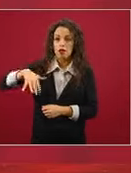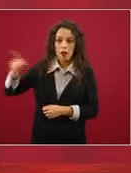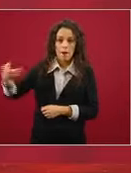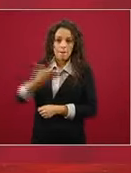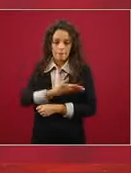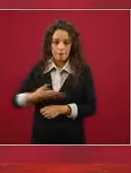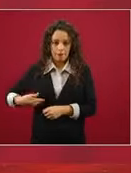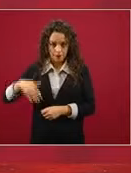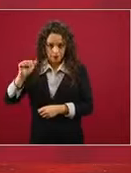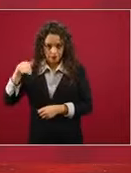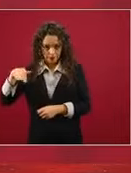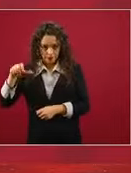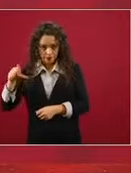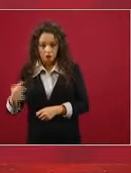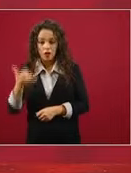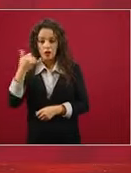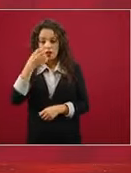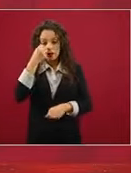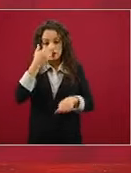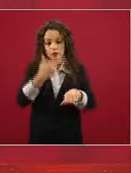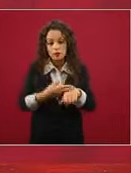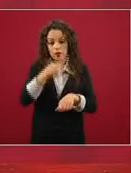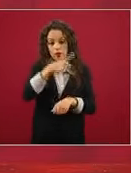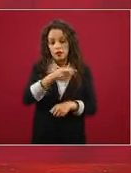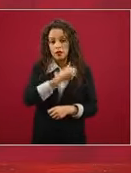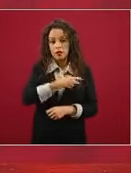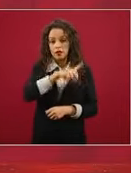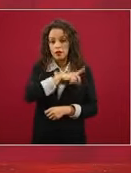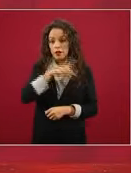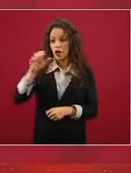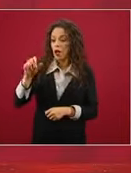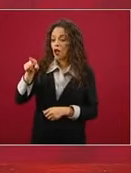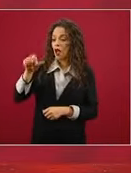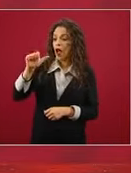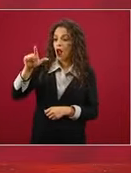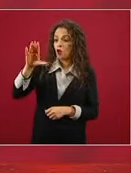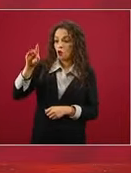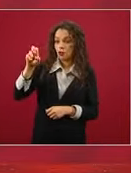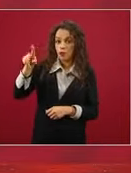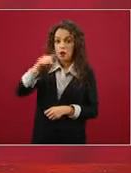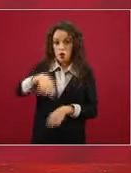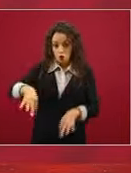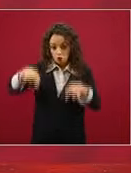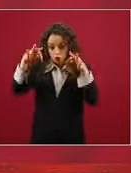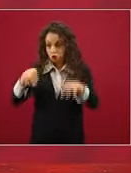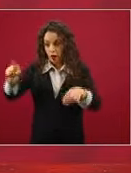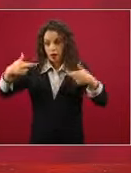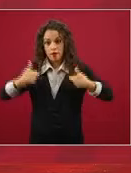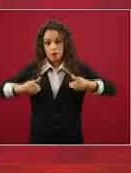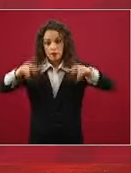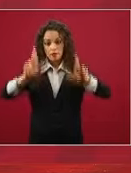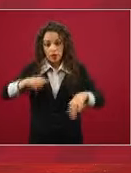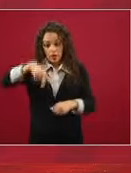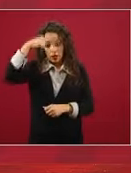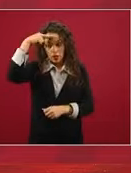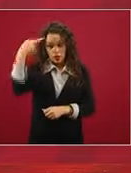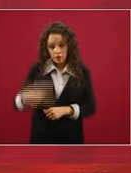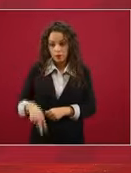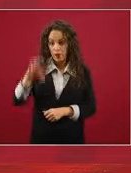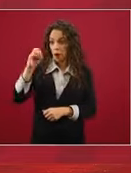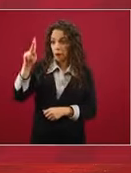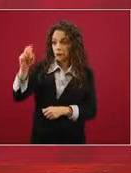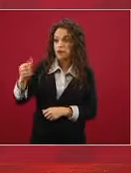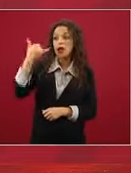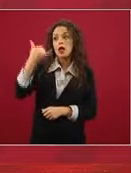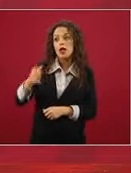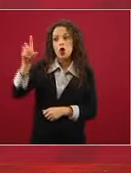secretario de Salud, el doctor Jorge Alcocer, es el representante legal de México en la Organización Panamericana y en la Organización Mundial de la Salud. Entonces, en